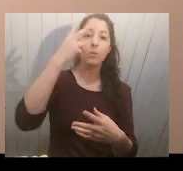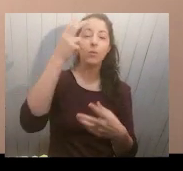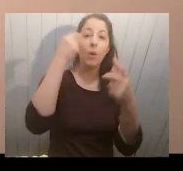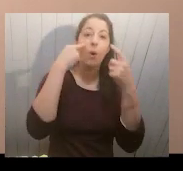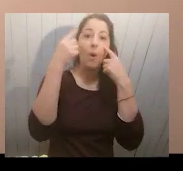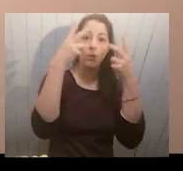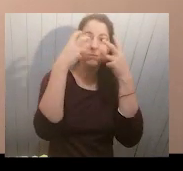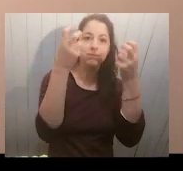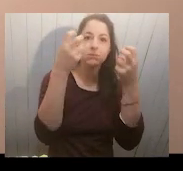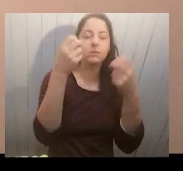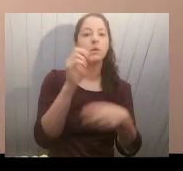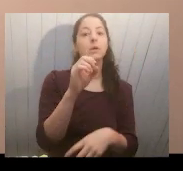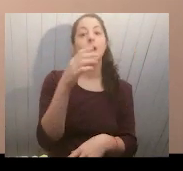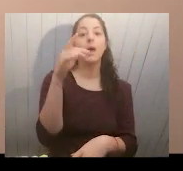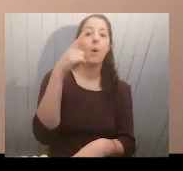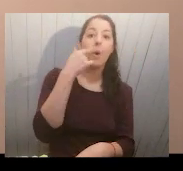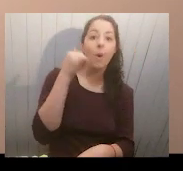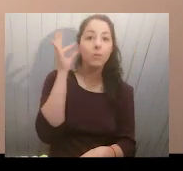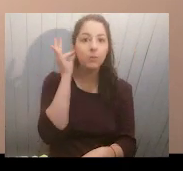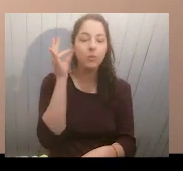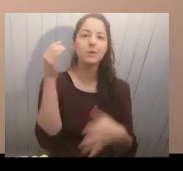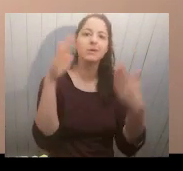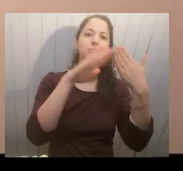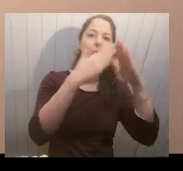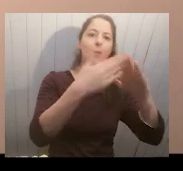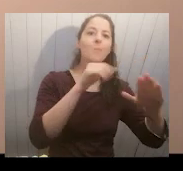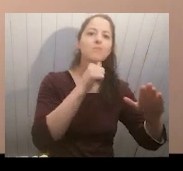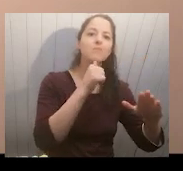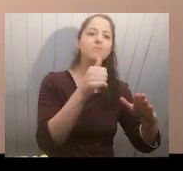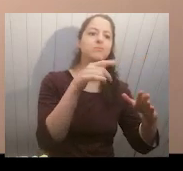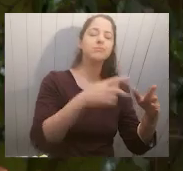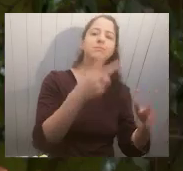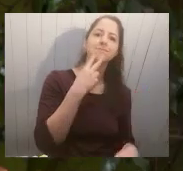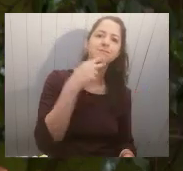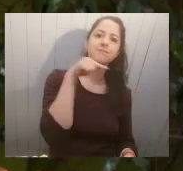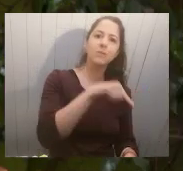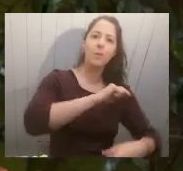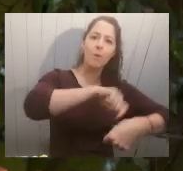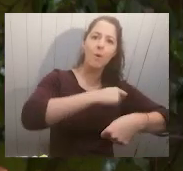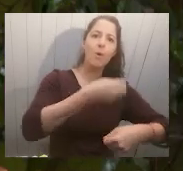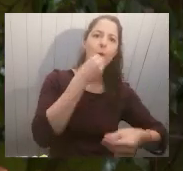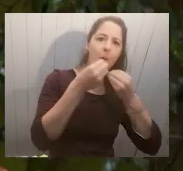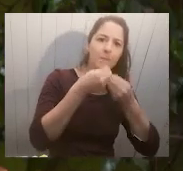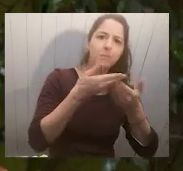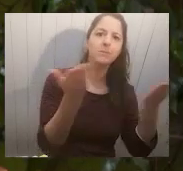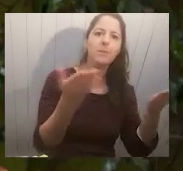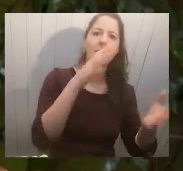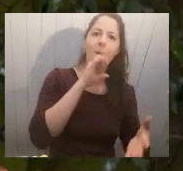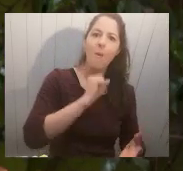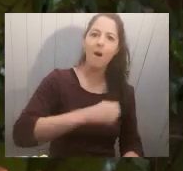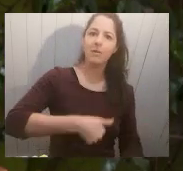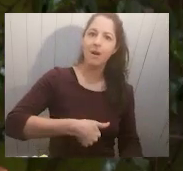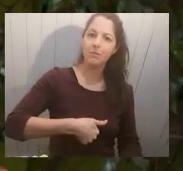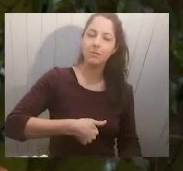los y las pobladoras que levantan hoy las ollas comunes para resistir el hambre. Traemos otra vez nuestra cuenta, no la de